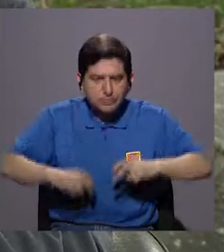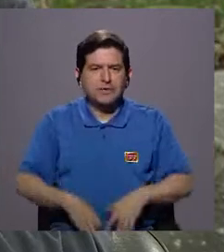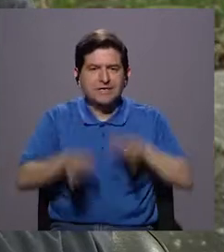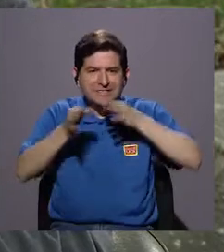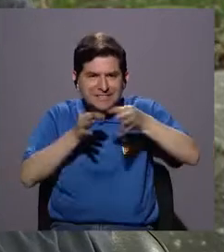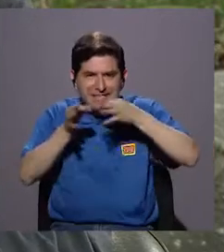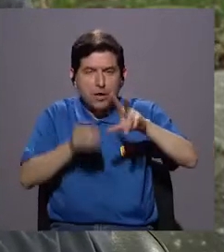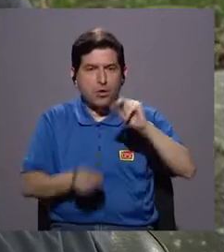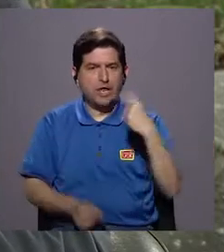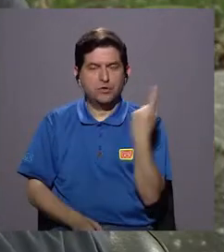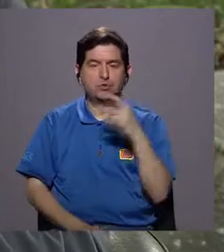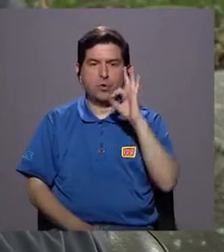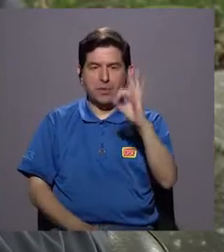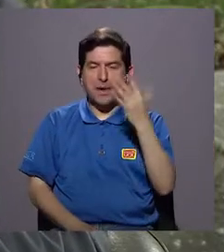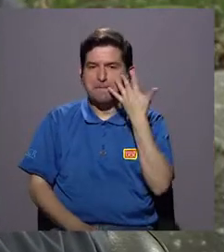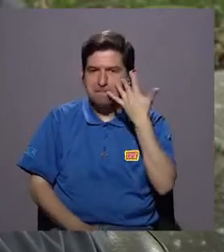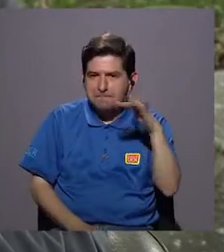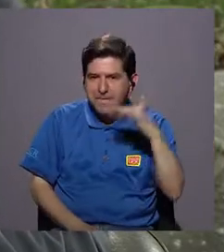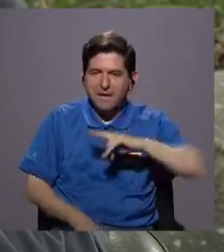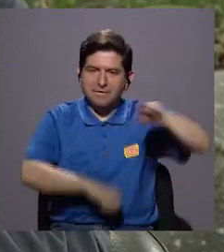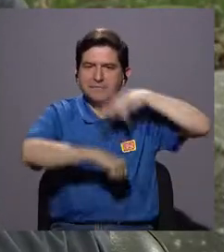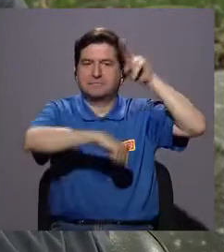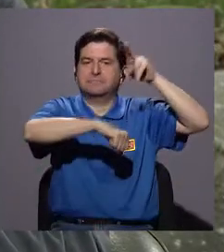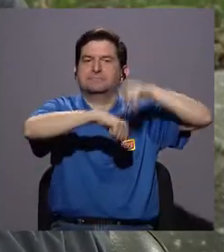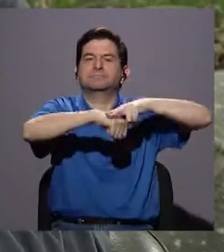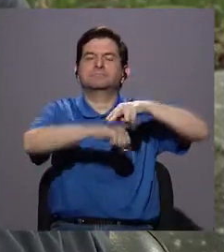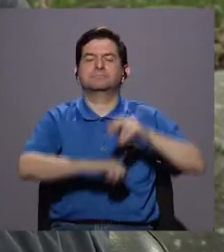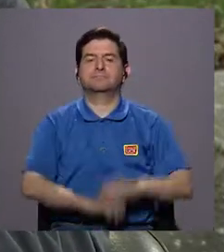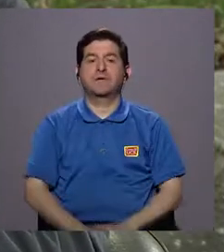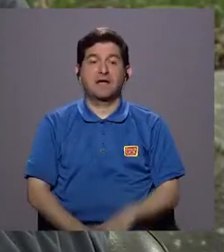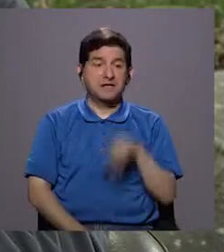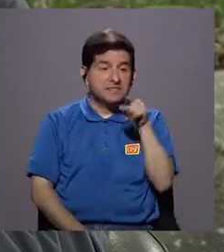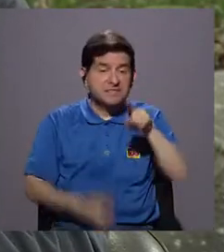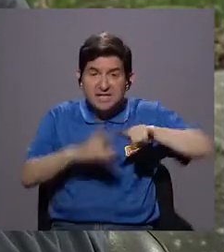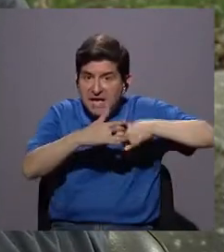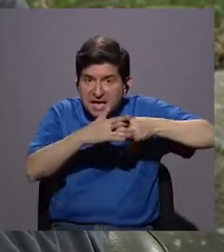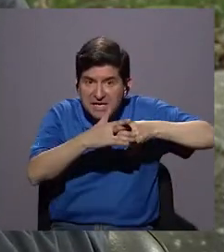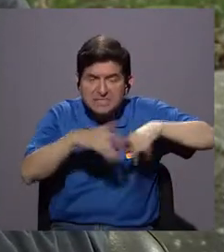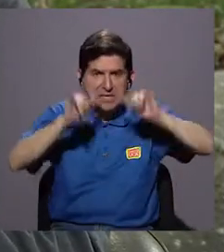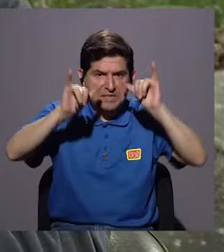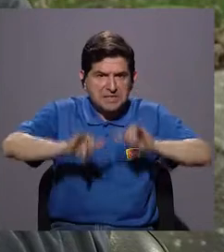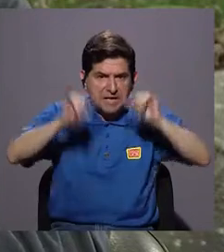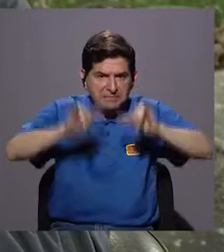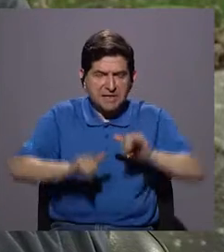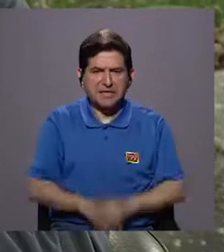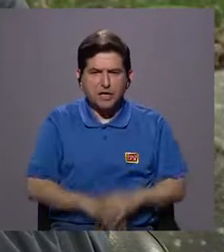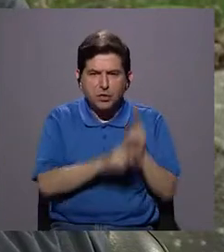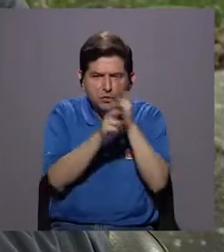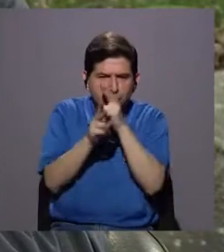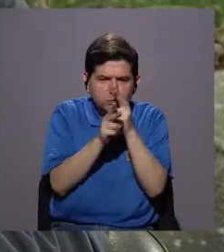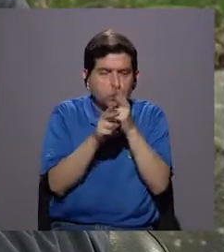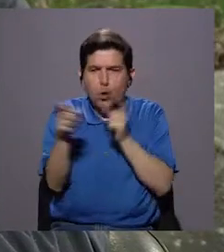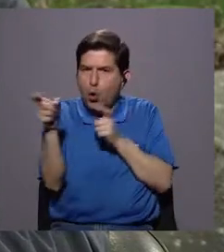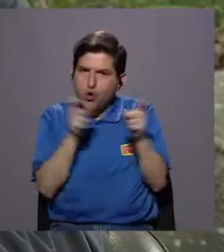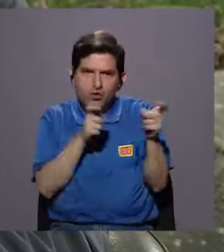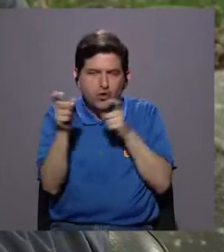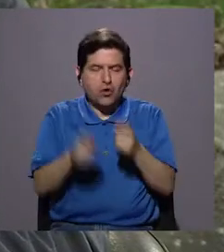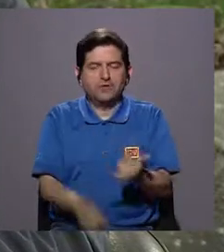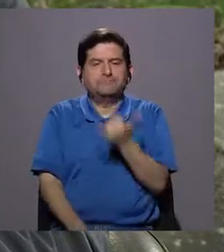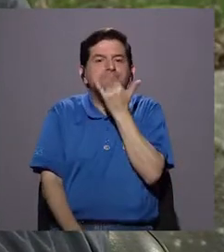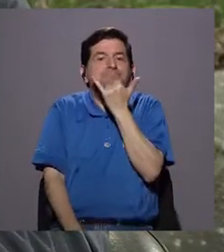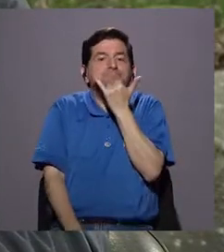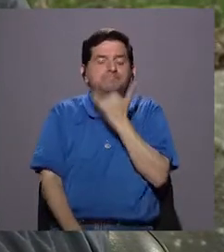que no solamente estén bien, sino que parezcan normales. Y si esos mecanismos de mantenimiento, de supervisión, de control